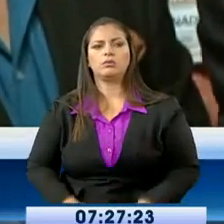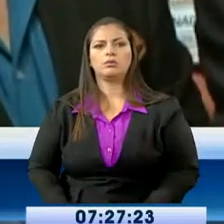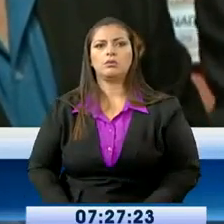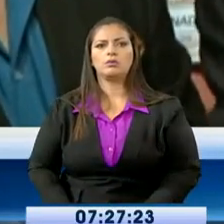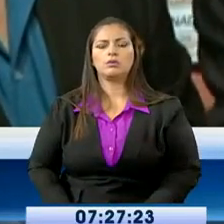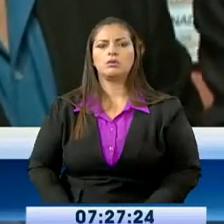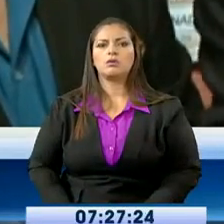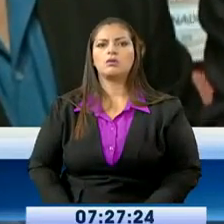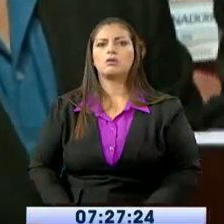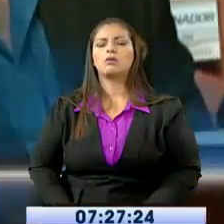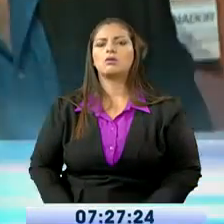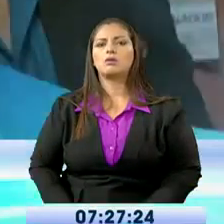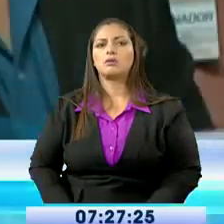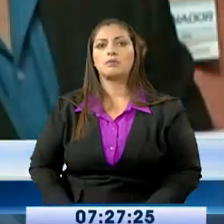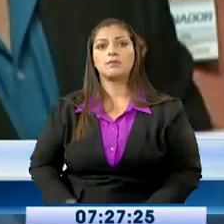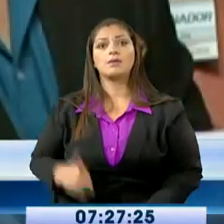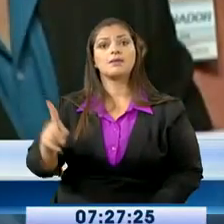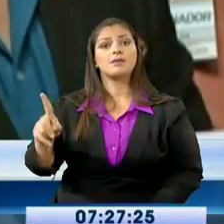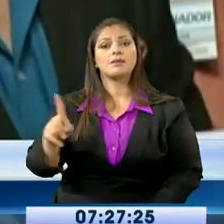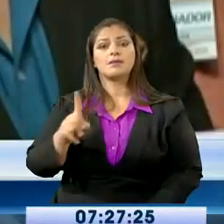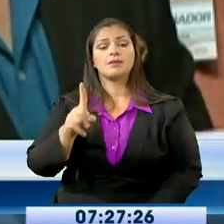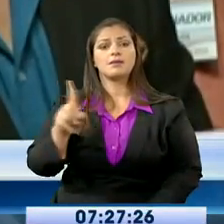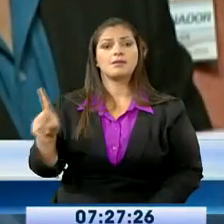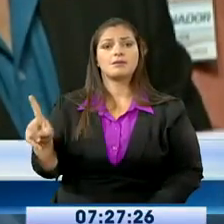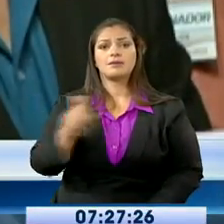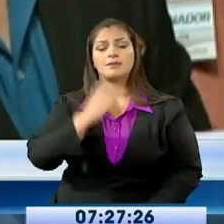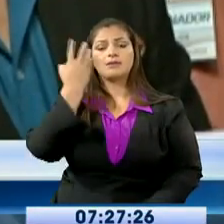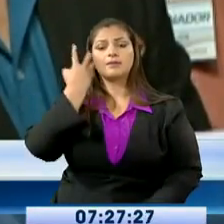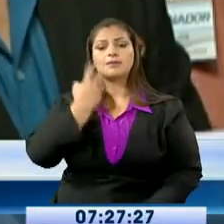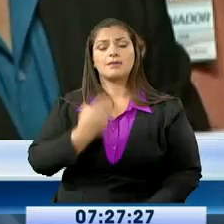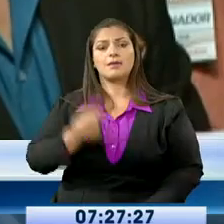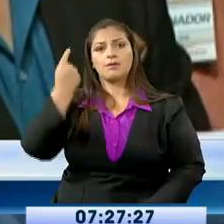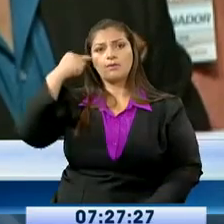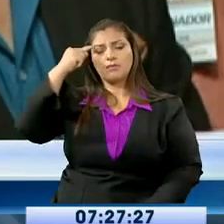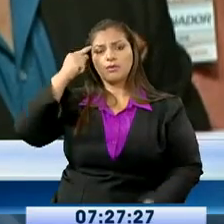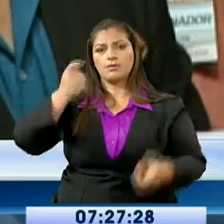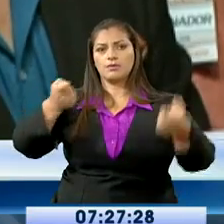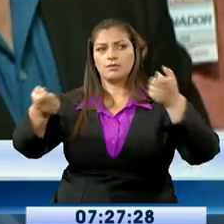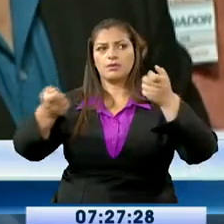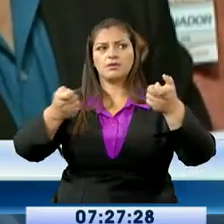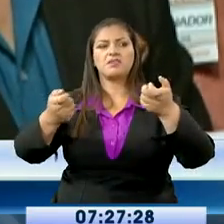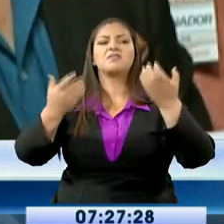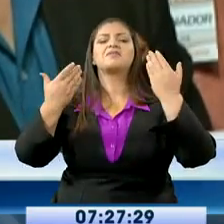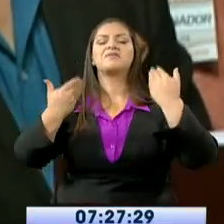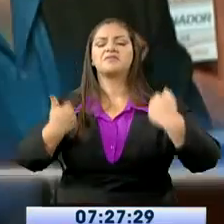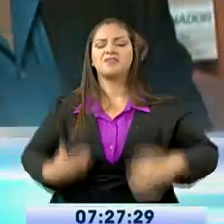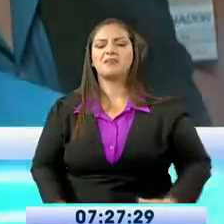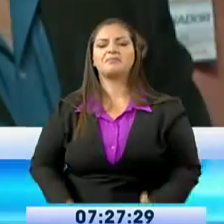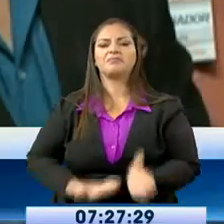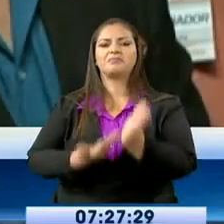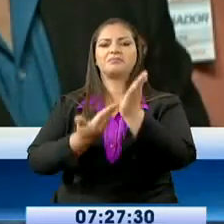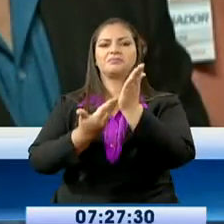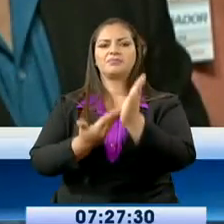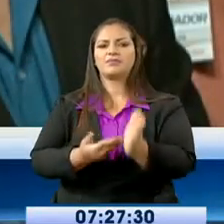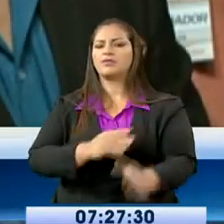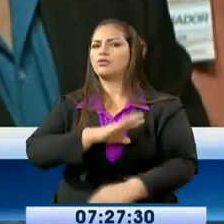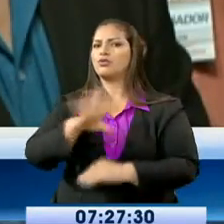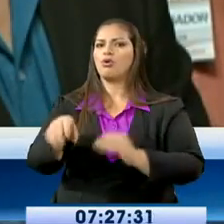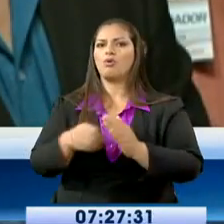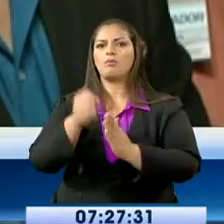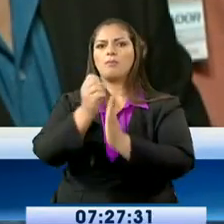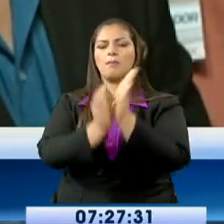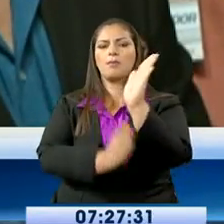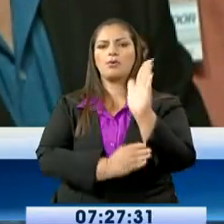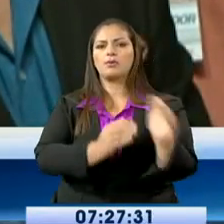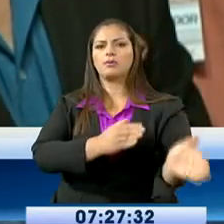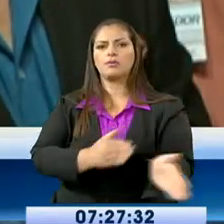100 días de la gestión de nuestro gobierno habremos presentado todos estos